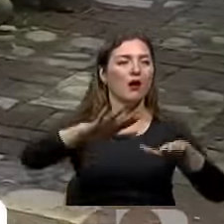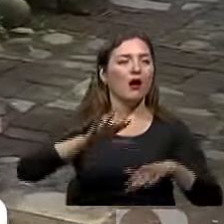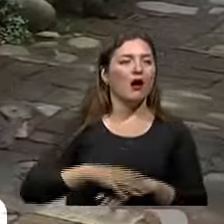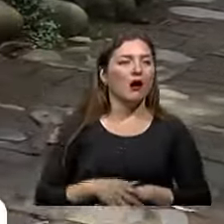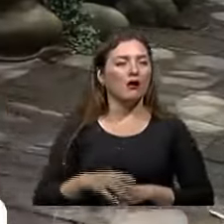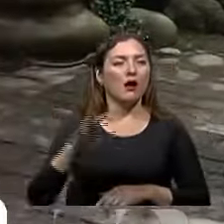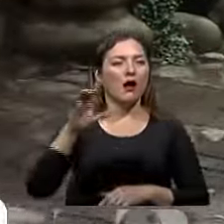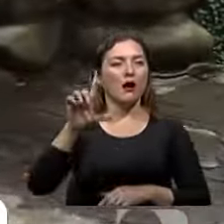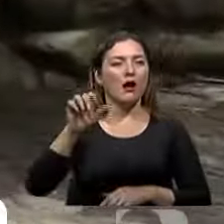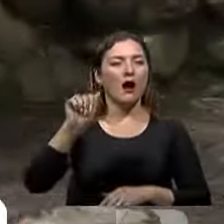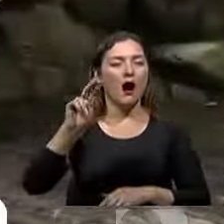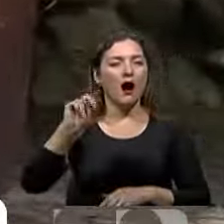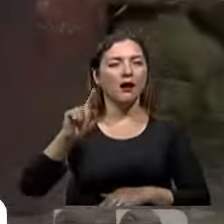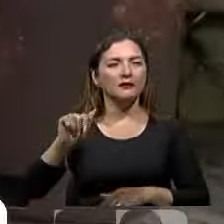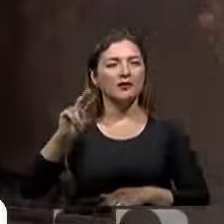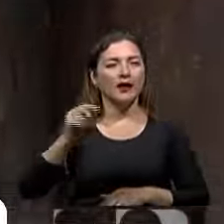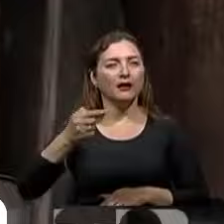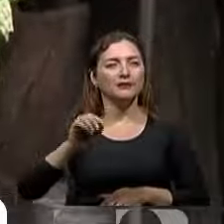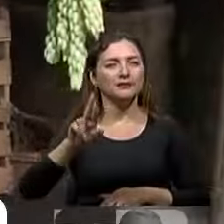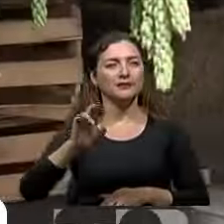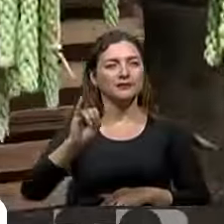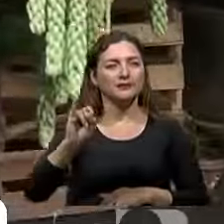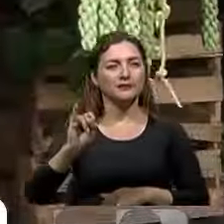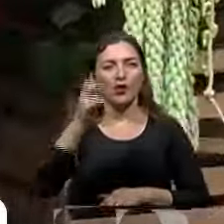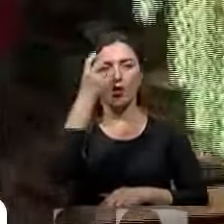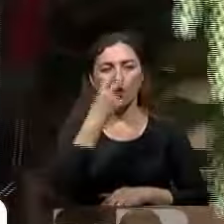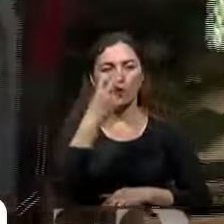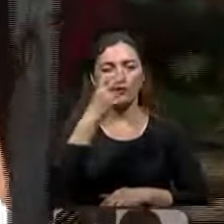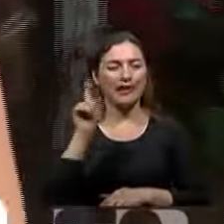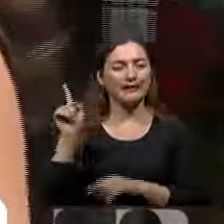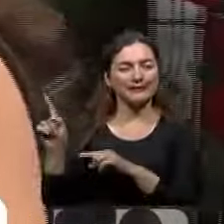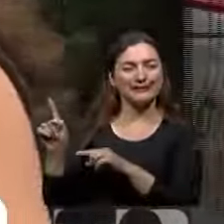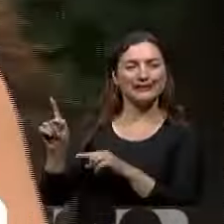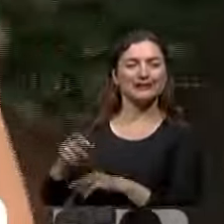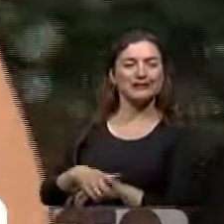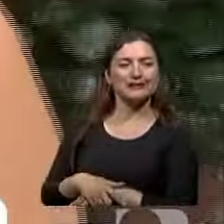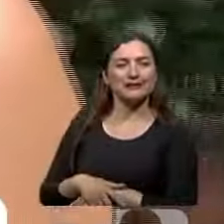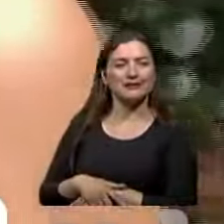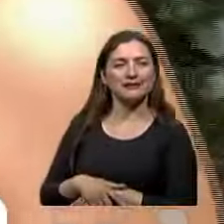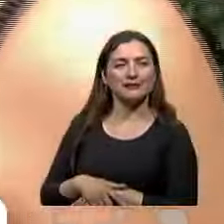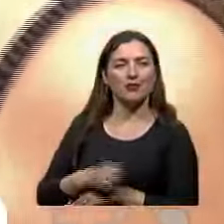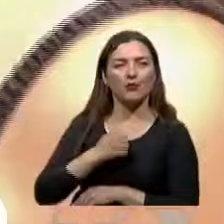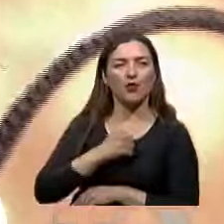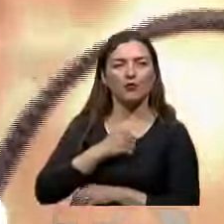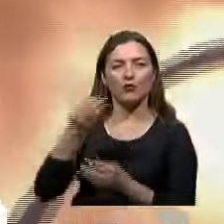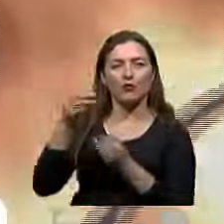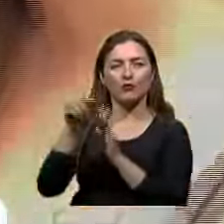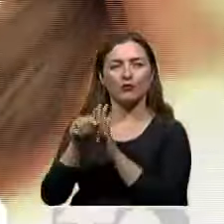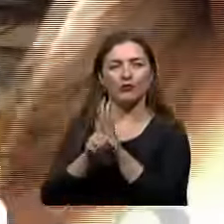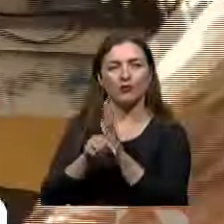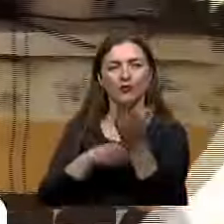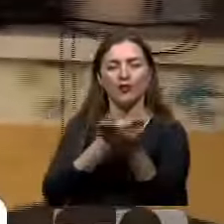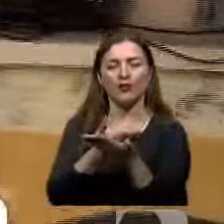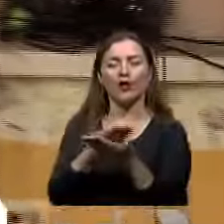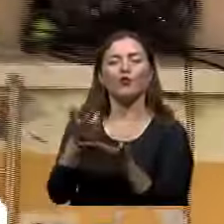esta hueca gastronómica denominada Hostería Mi Compadre. Con nosotros se encuentra Leonidas Tella, propietario, quien nos cuenta detalles también de lo que aquí